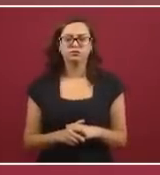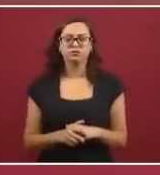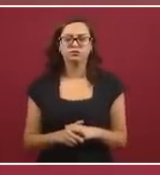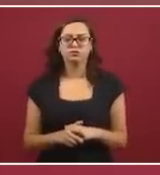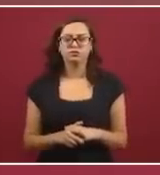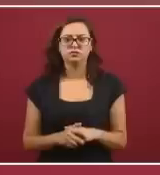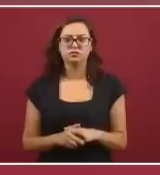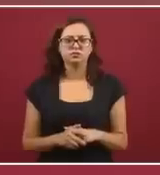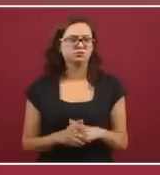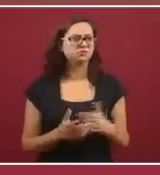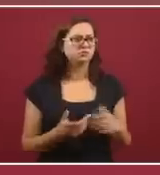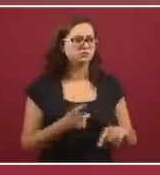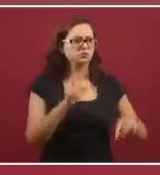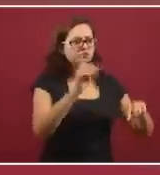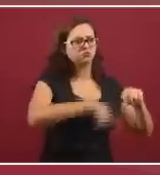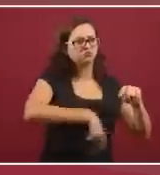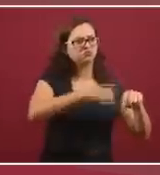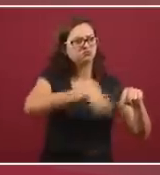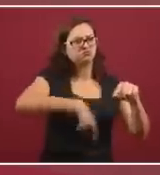de tubo